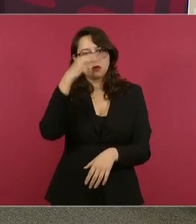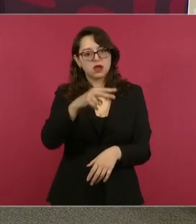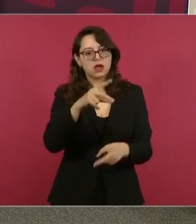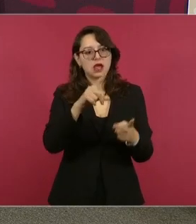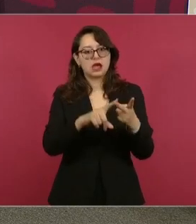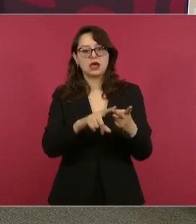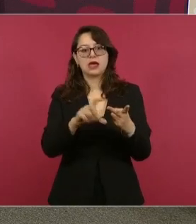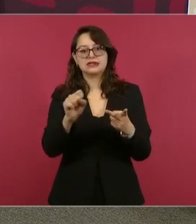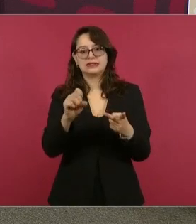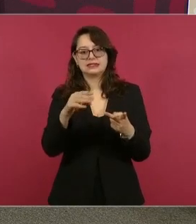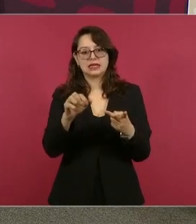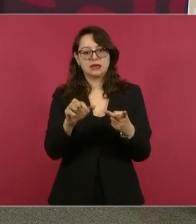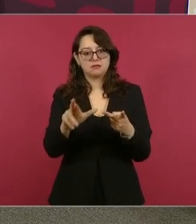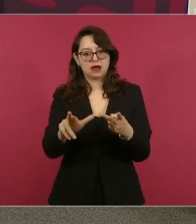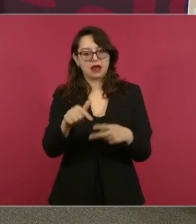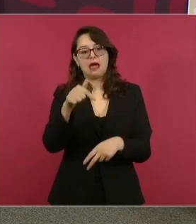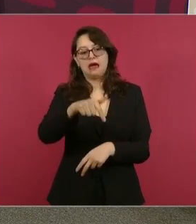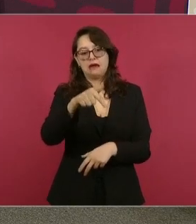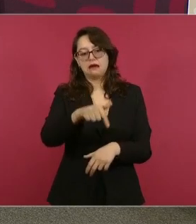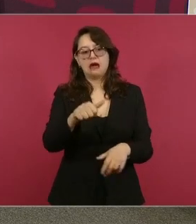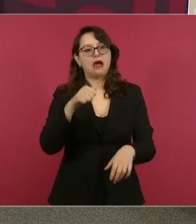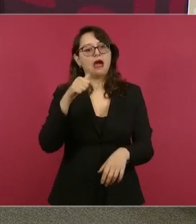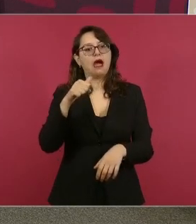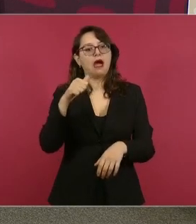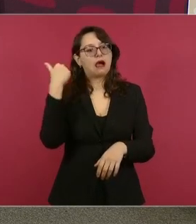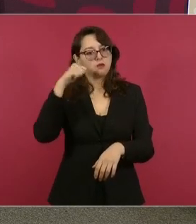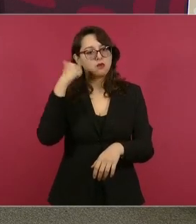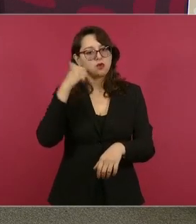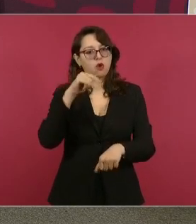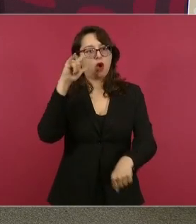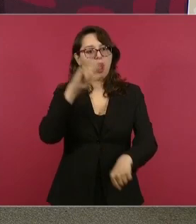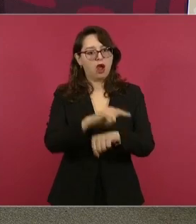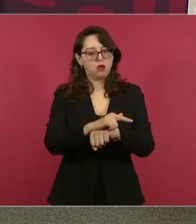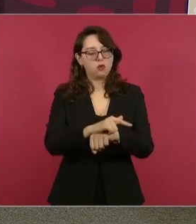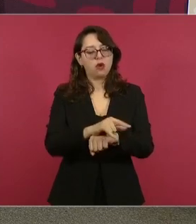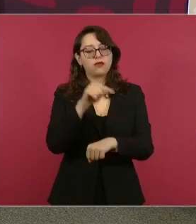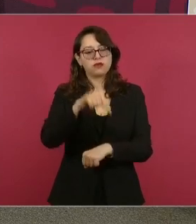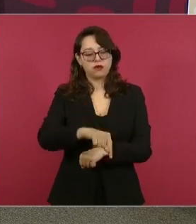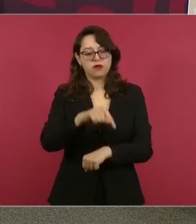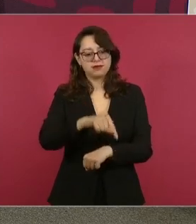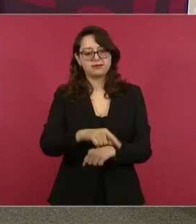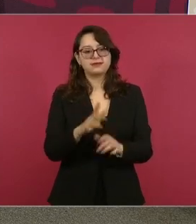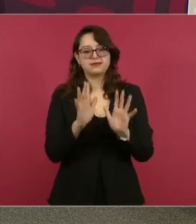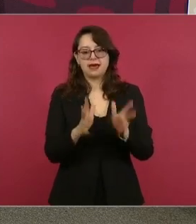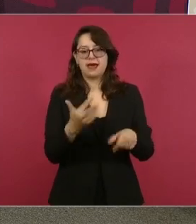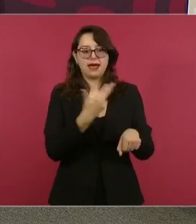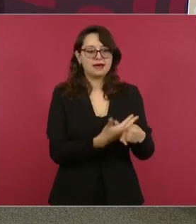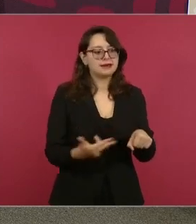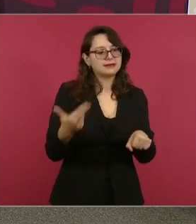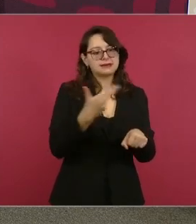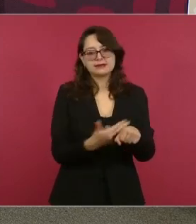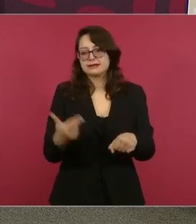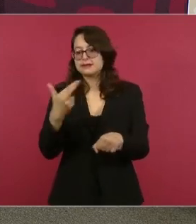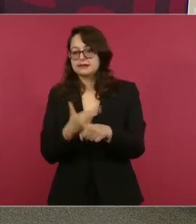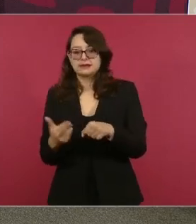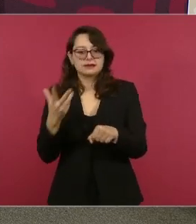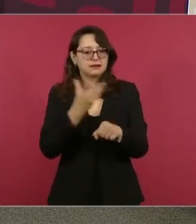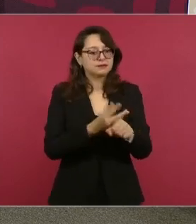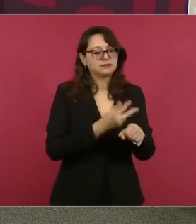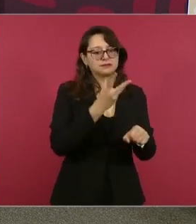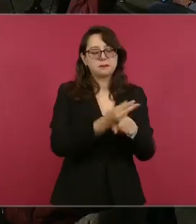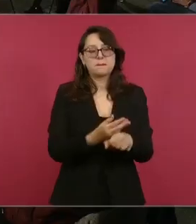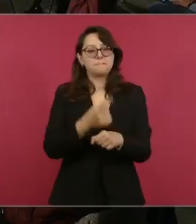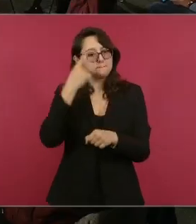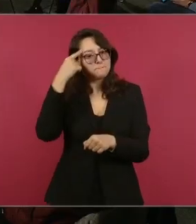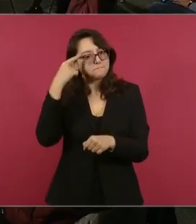Marina ahí en el aeropuerto, para poder establecer todo lo que se requiere de